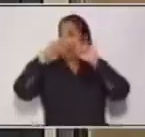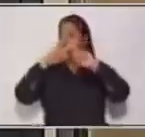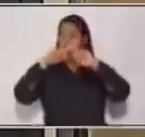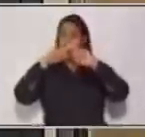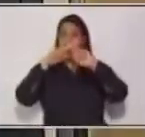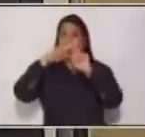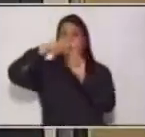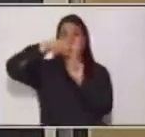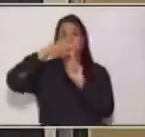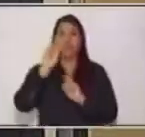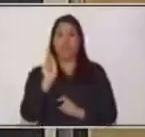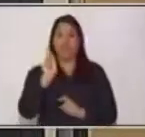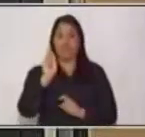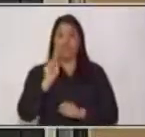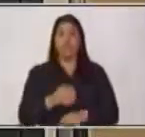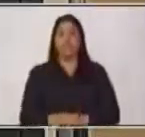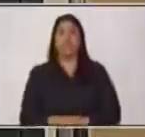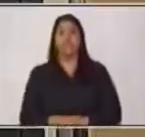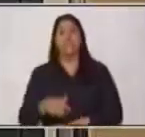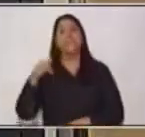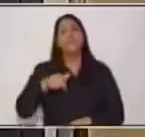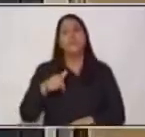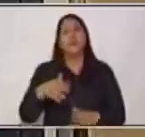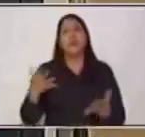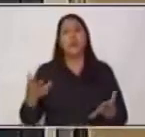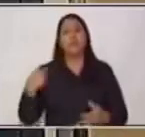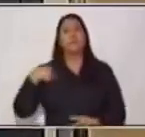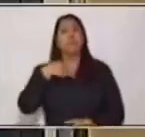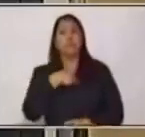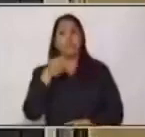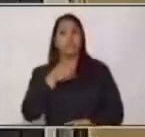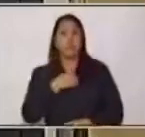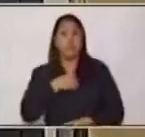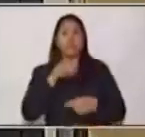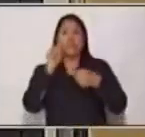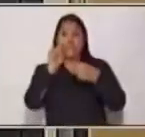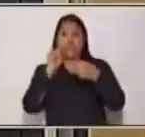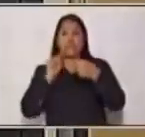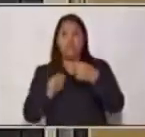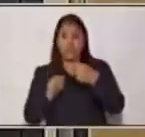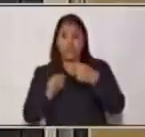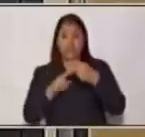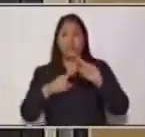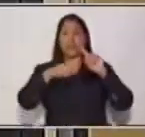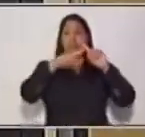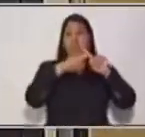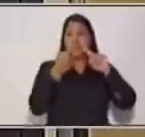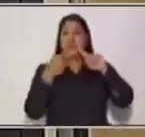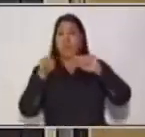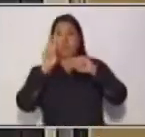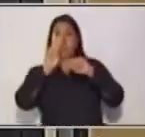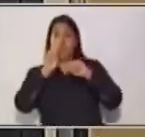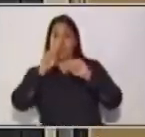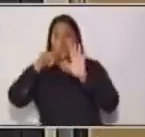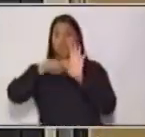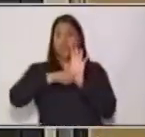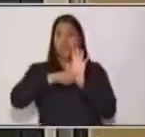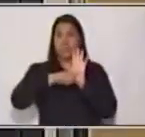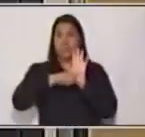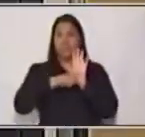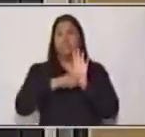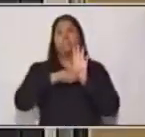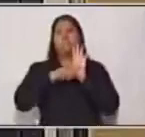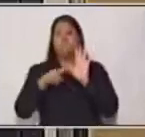Y. Ahora, si queremos dividir X cuadrado negativo entre menos